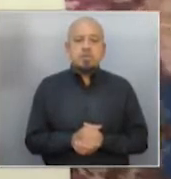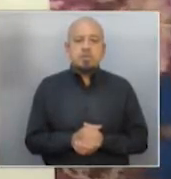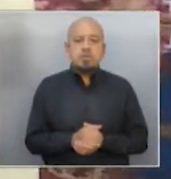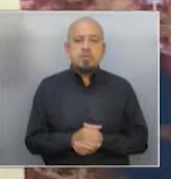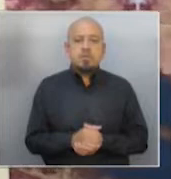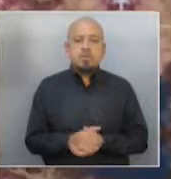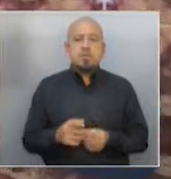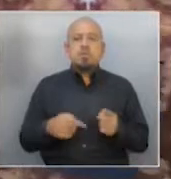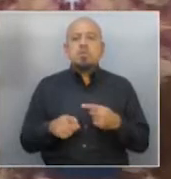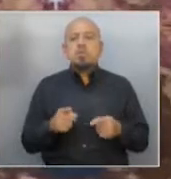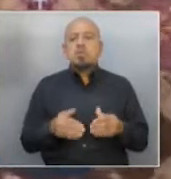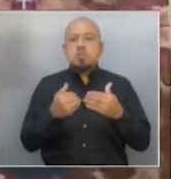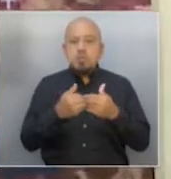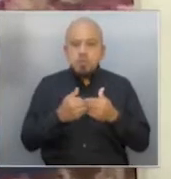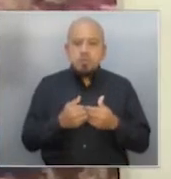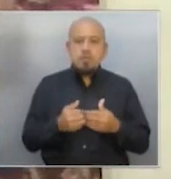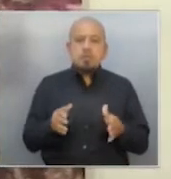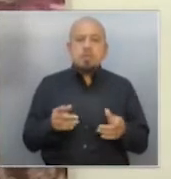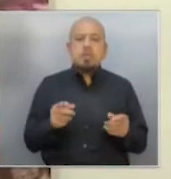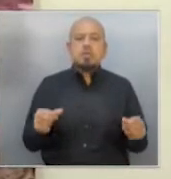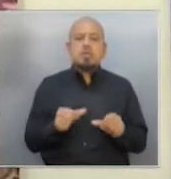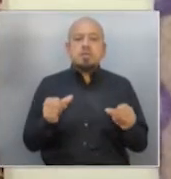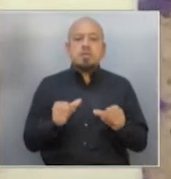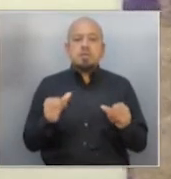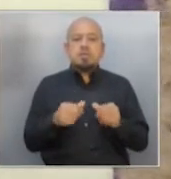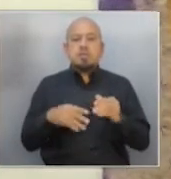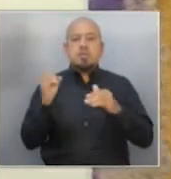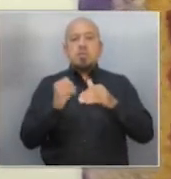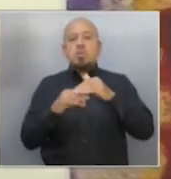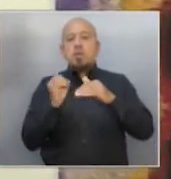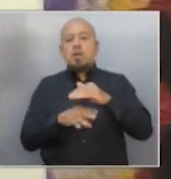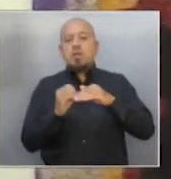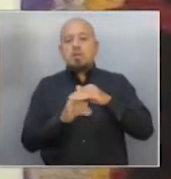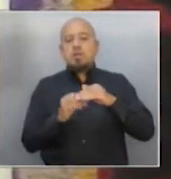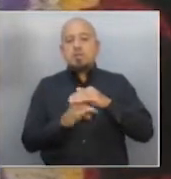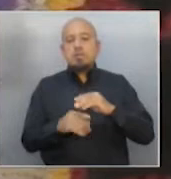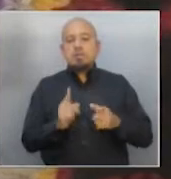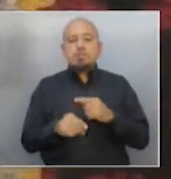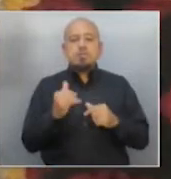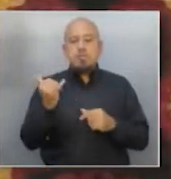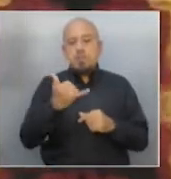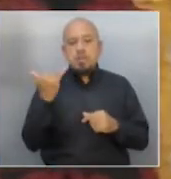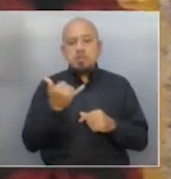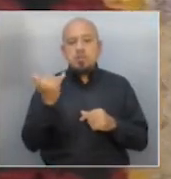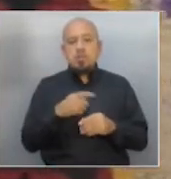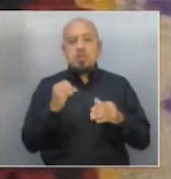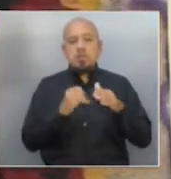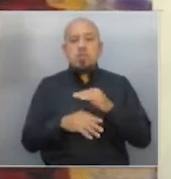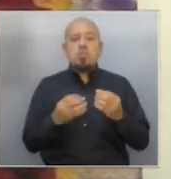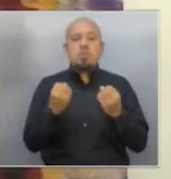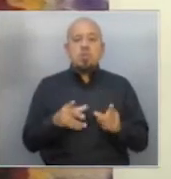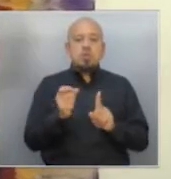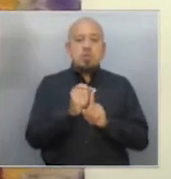Entonces empecé a negarme a eso y a guardar eso entre papeles durante bastante tiempo. Por eso también lo de las escalas, cómo